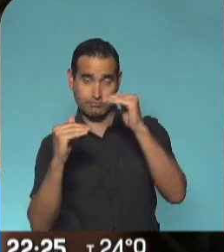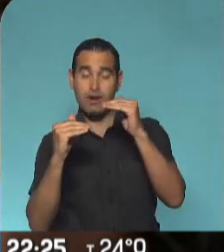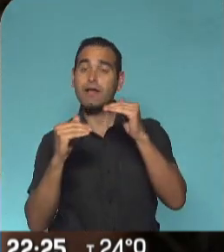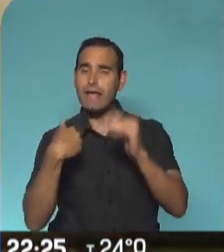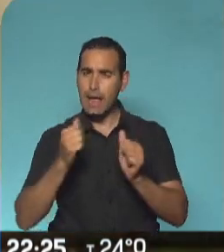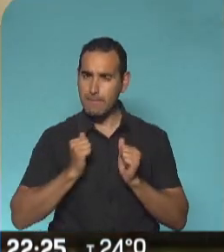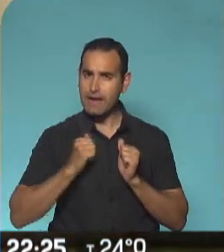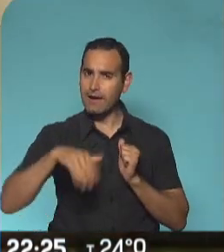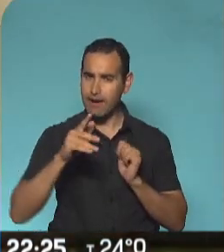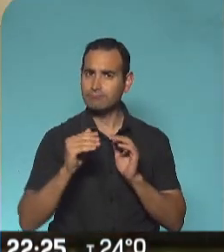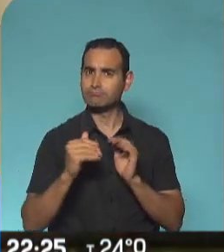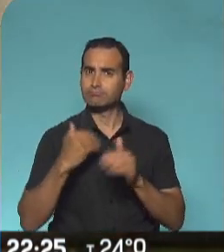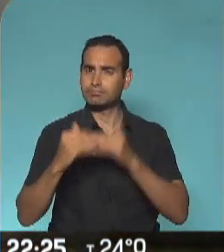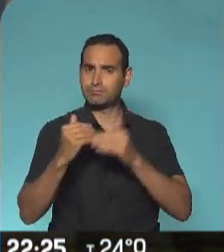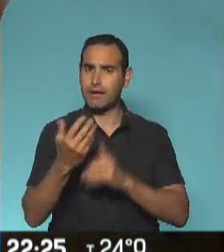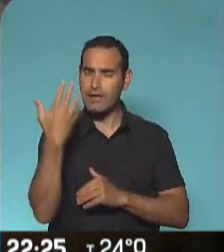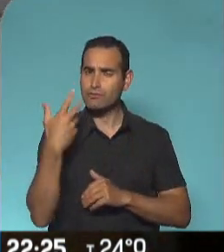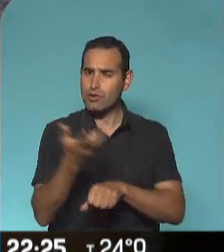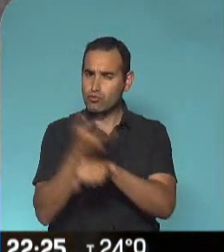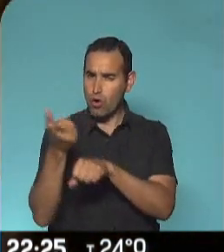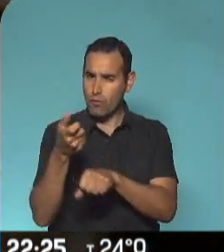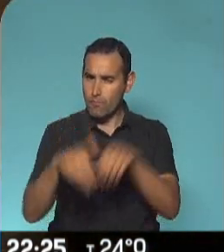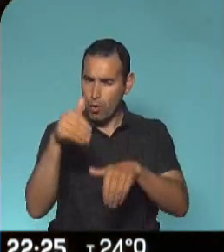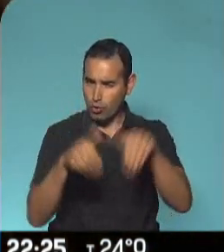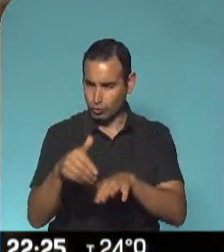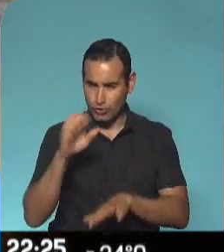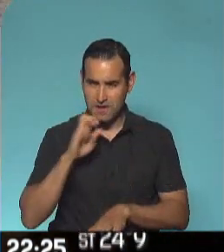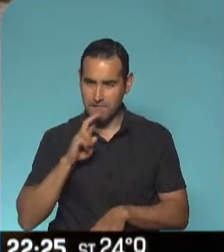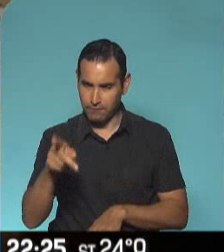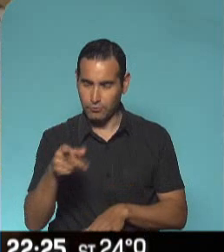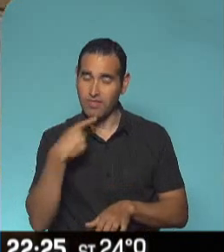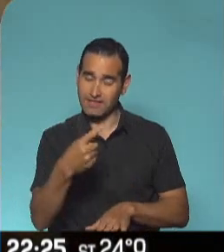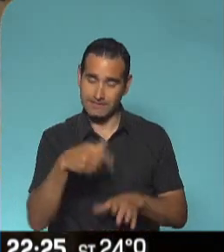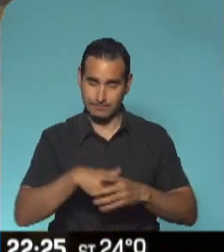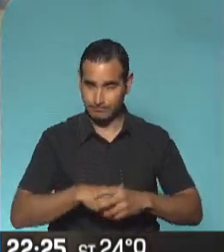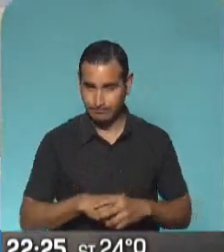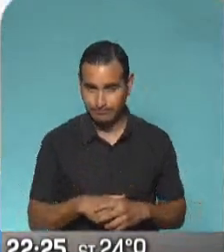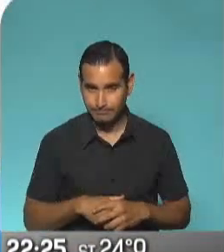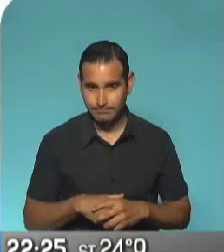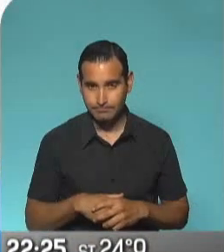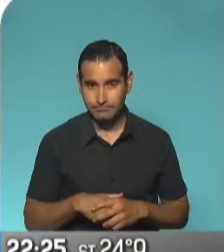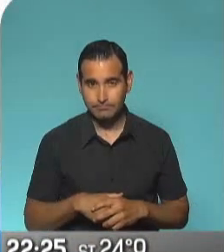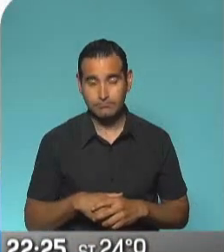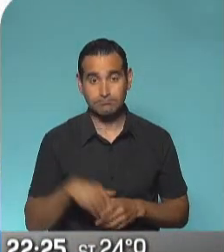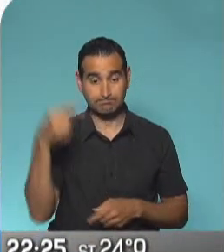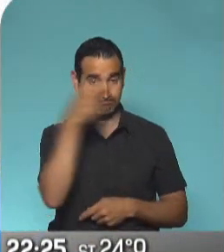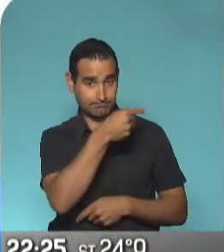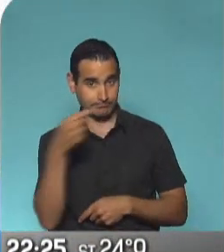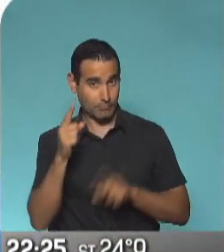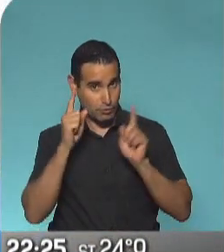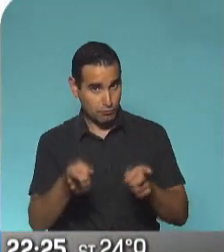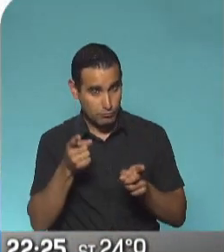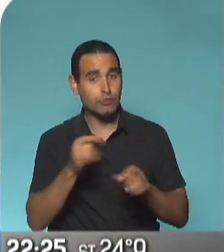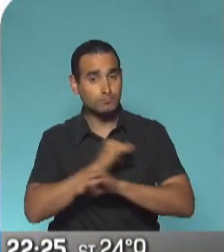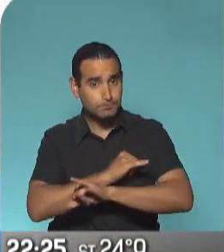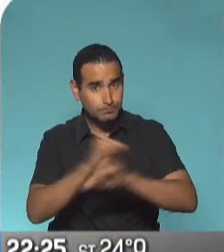espera recuperarse del robo de votos del que afirmó fue víctima en los últimos comicios de octubre. Esta semana también se conoció